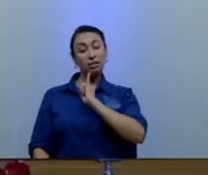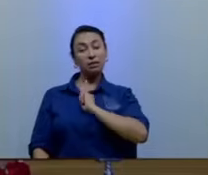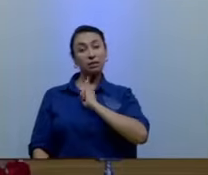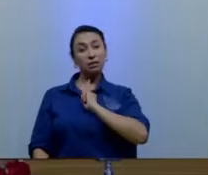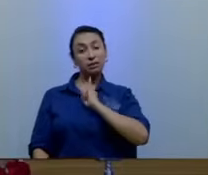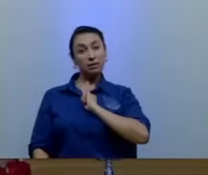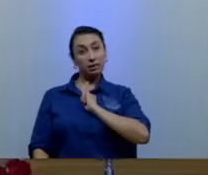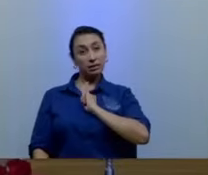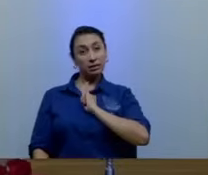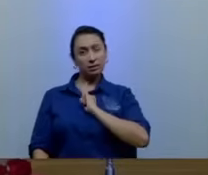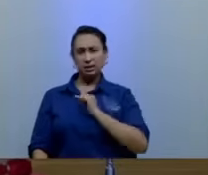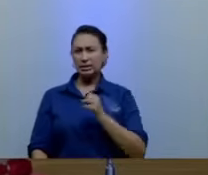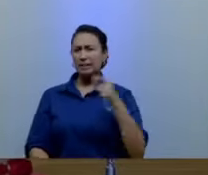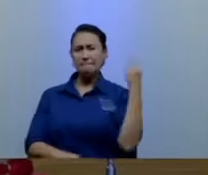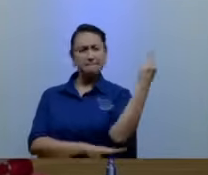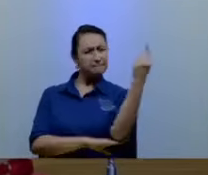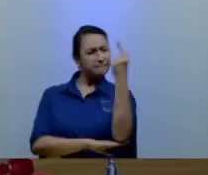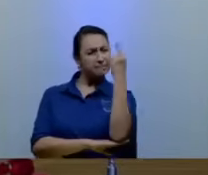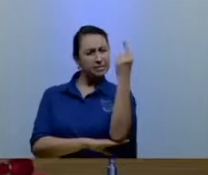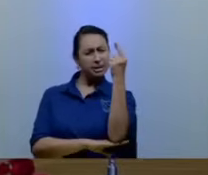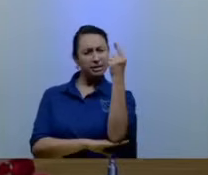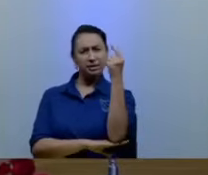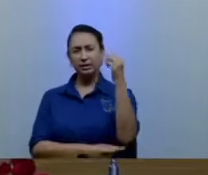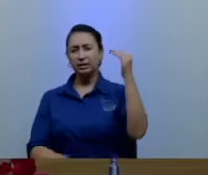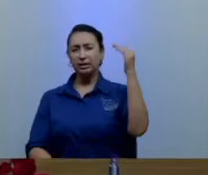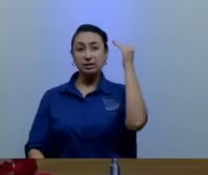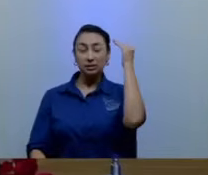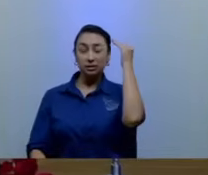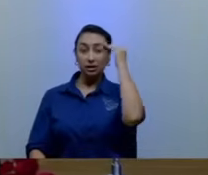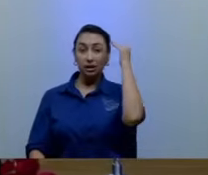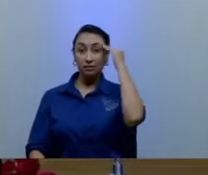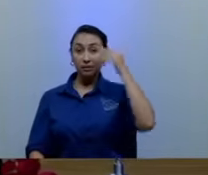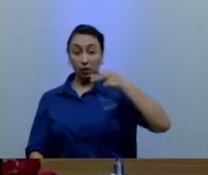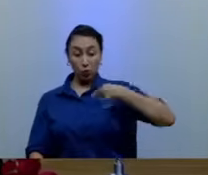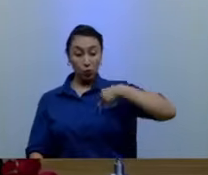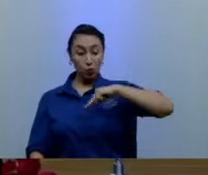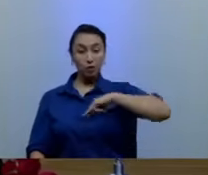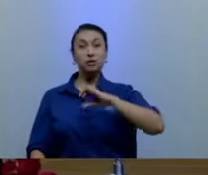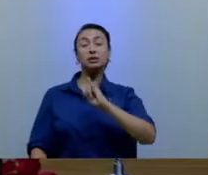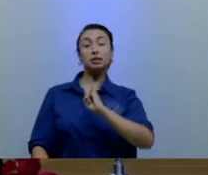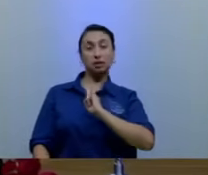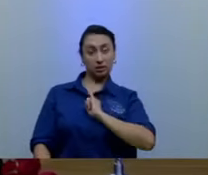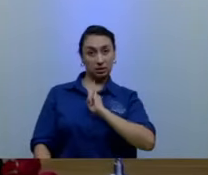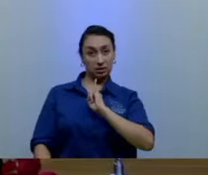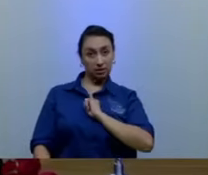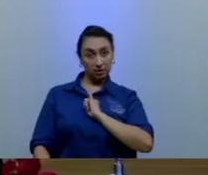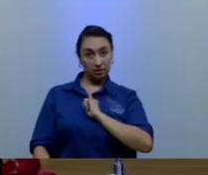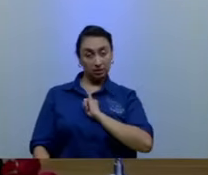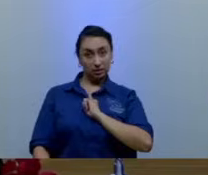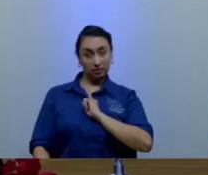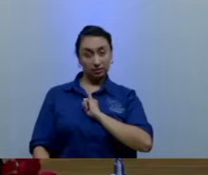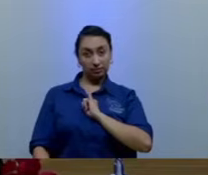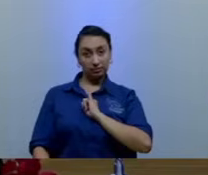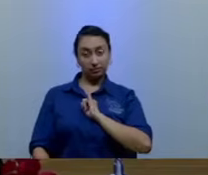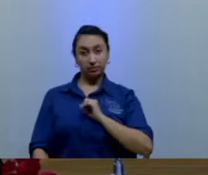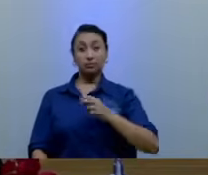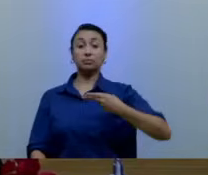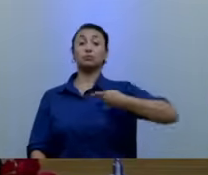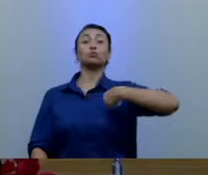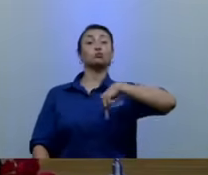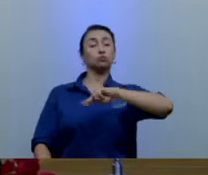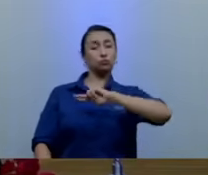Importantísimo conocer la identidad. ¿Por qué razón? Porque no se le puede pedir peras al olmo. O sea, si